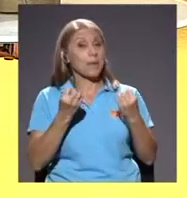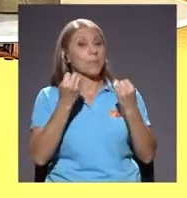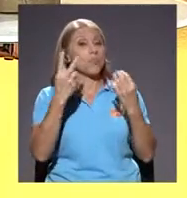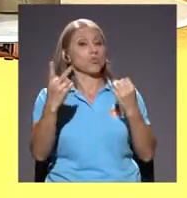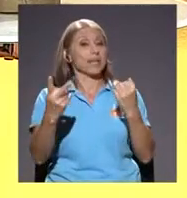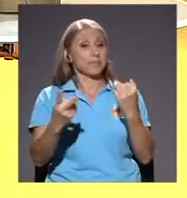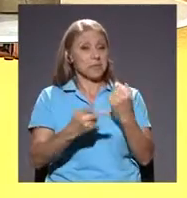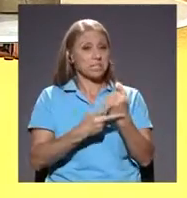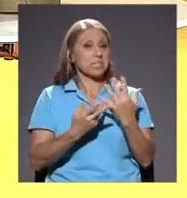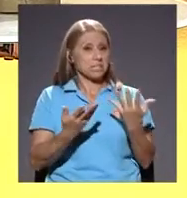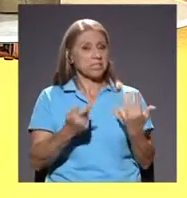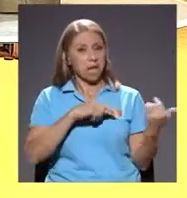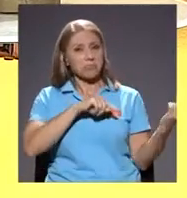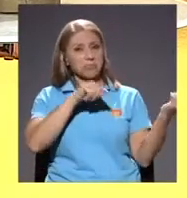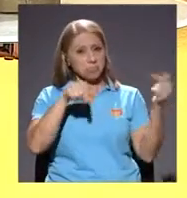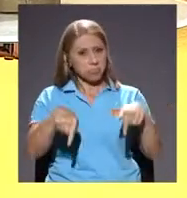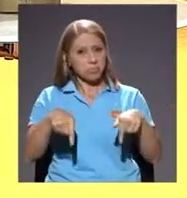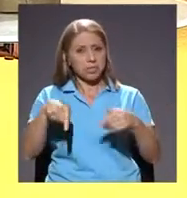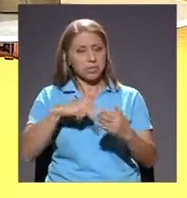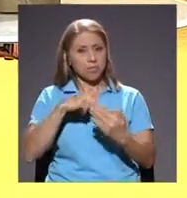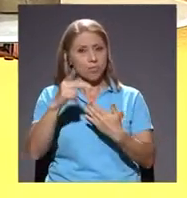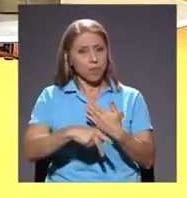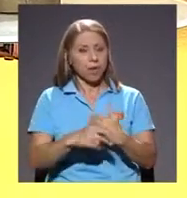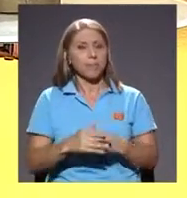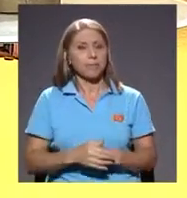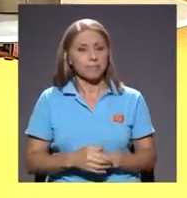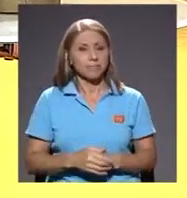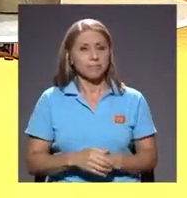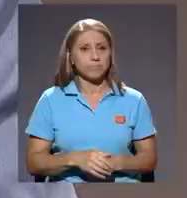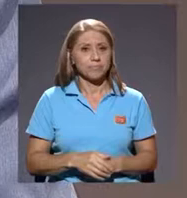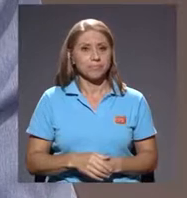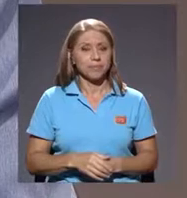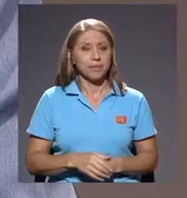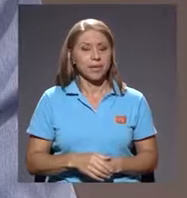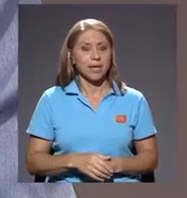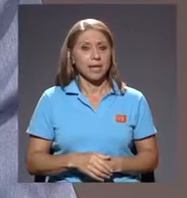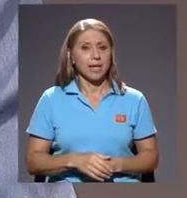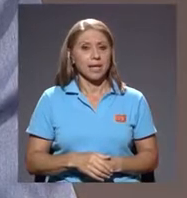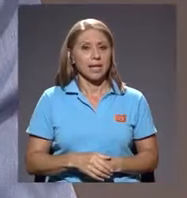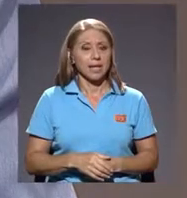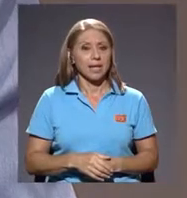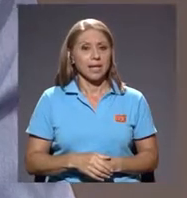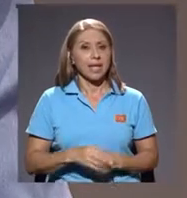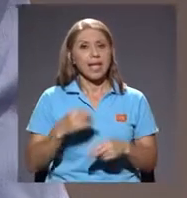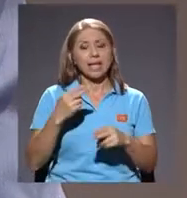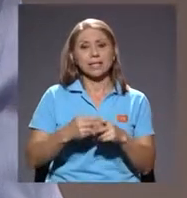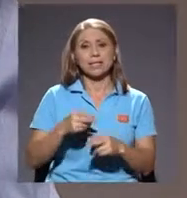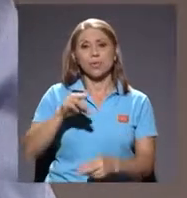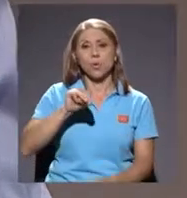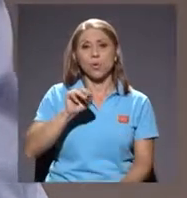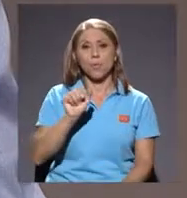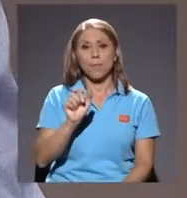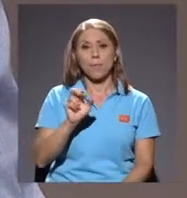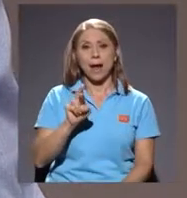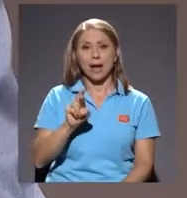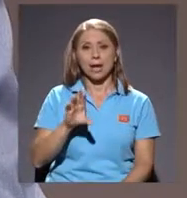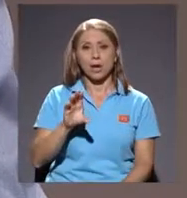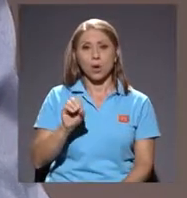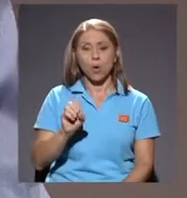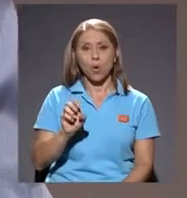programa varias veces en este programa qué es don marco vargas